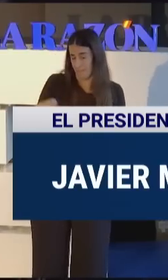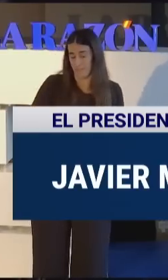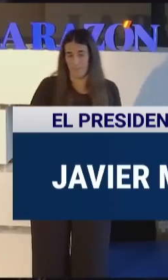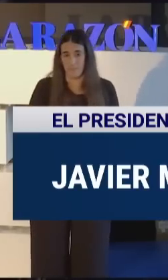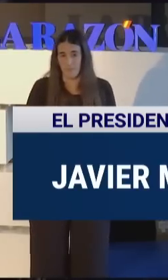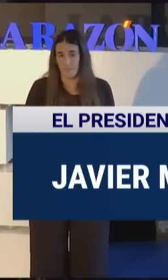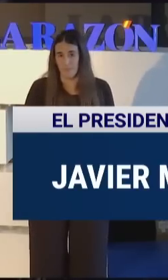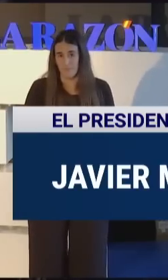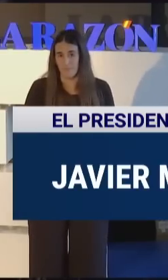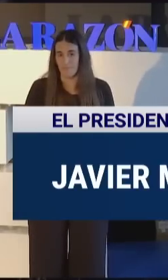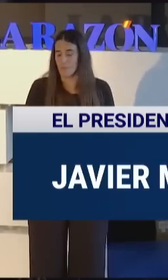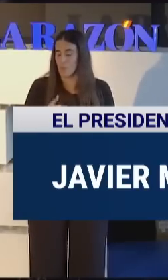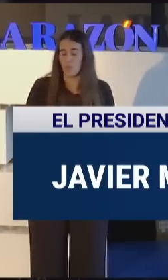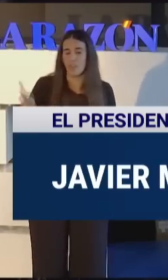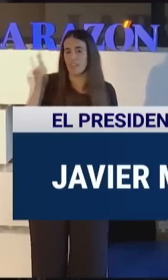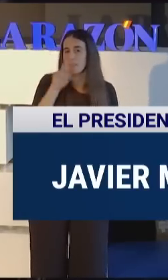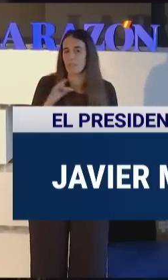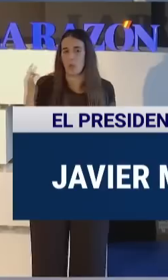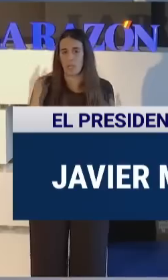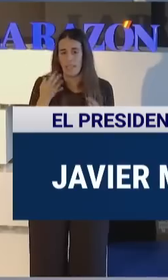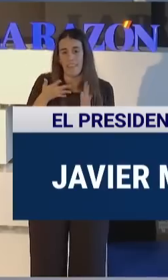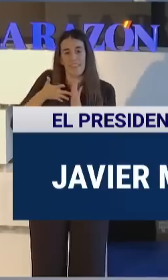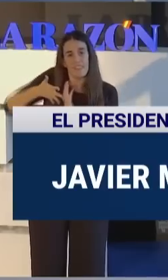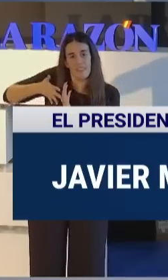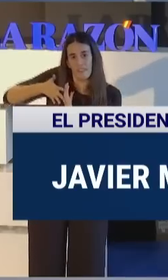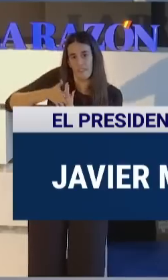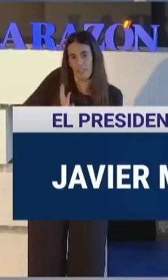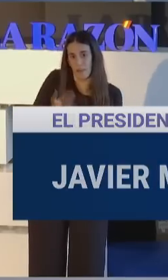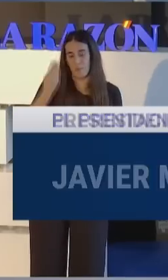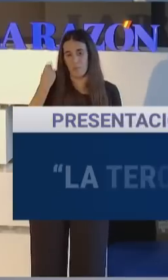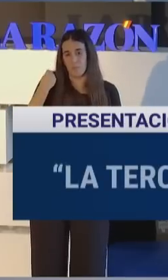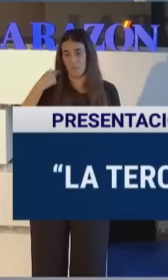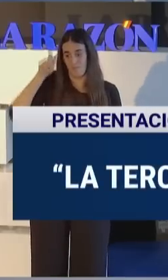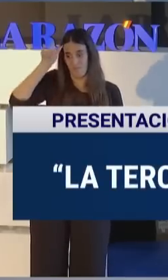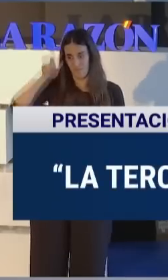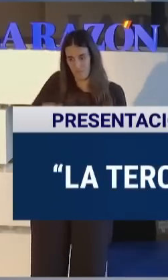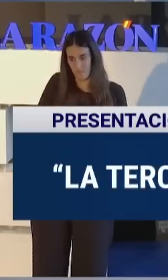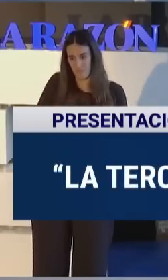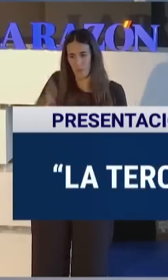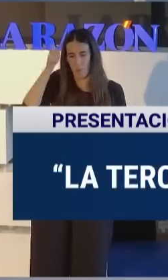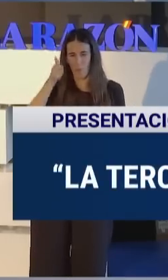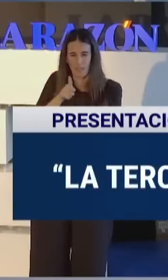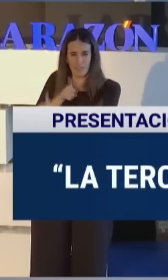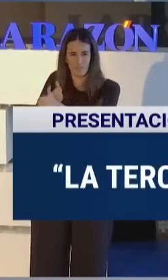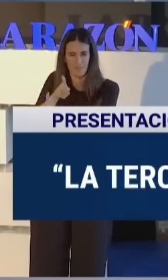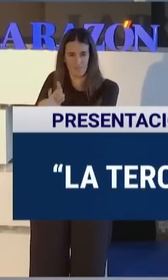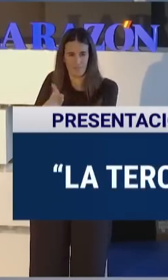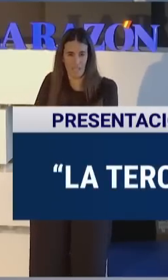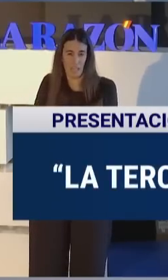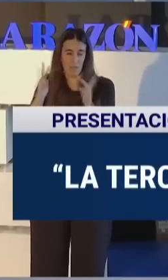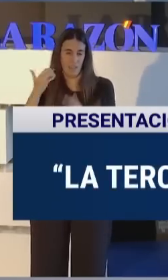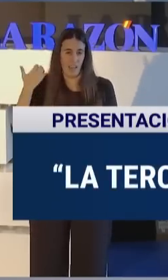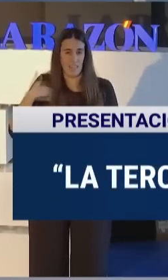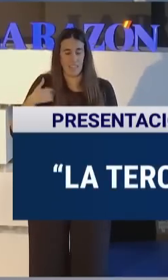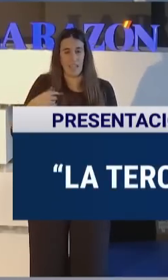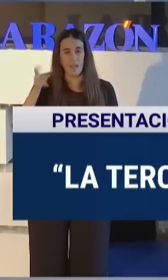suelo apalancarme sobre la definición que ha dado nuestro máximo prócer de la CIE de la libertad en Argentina, que es